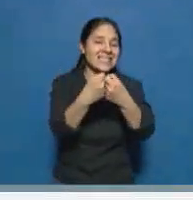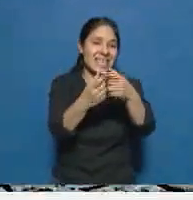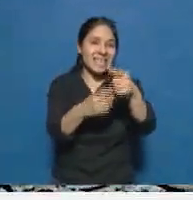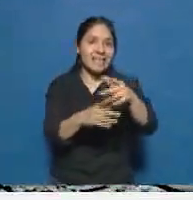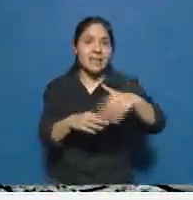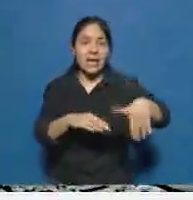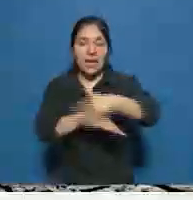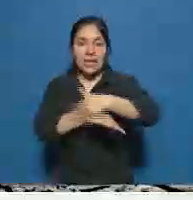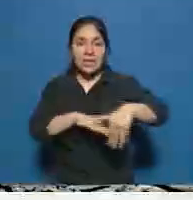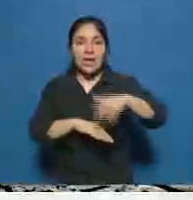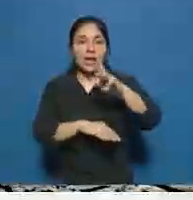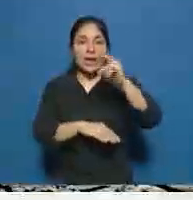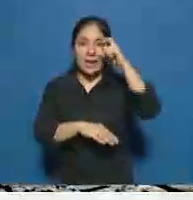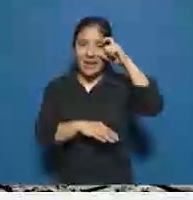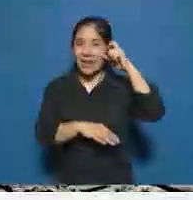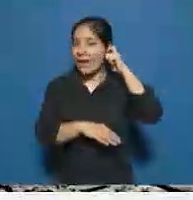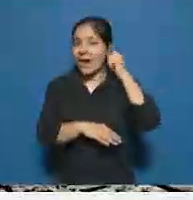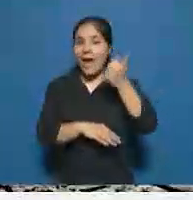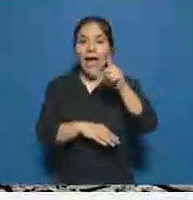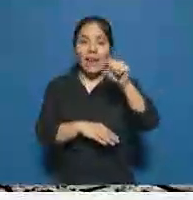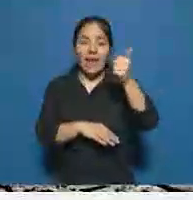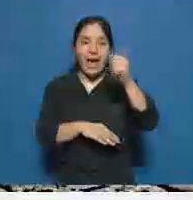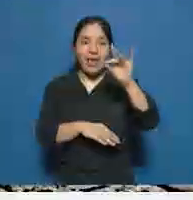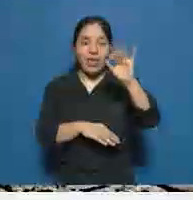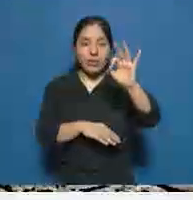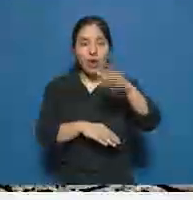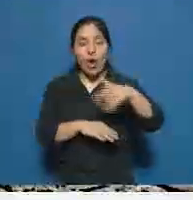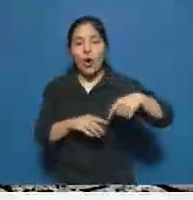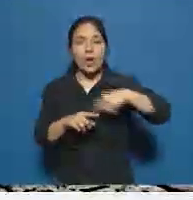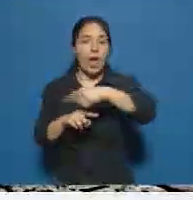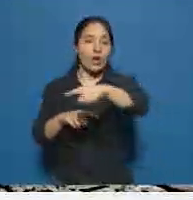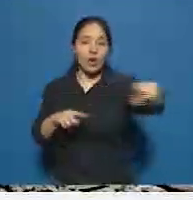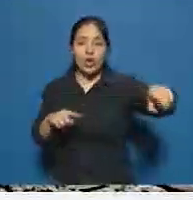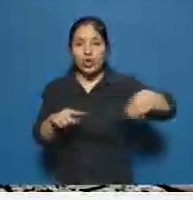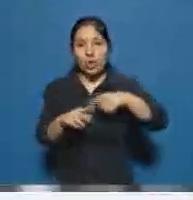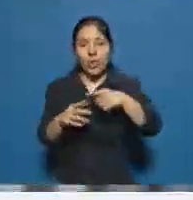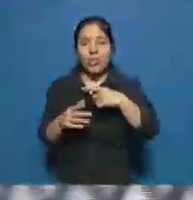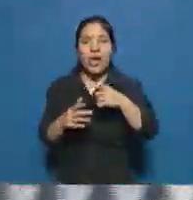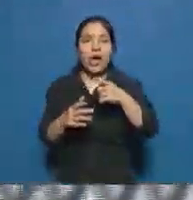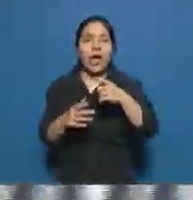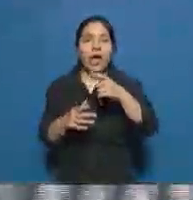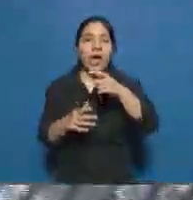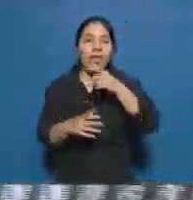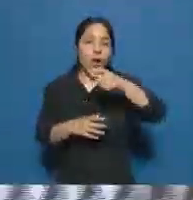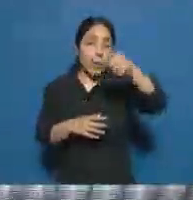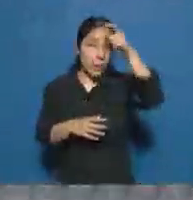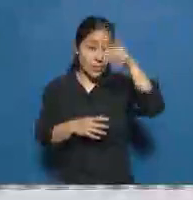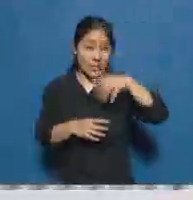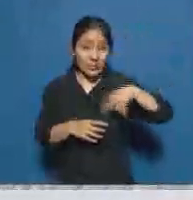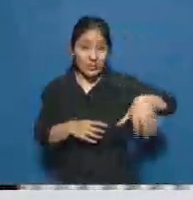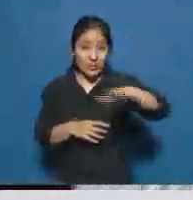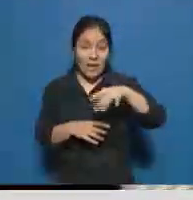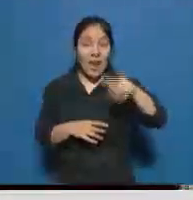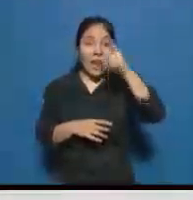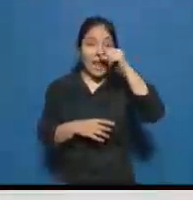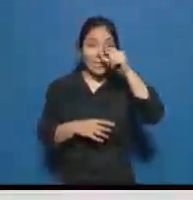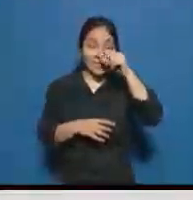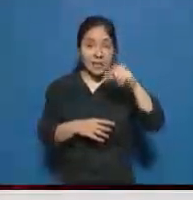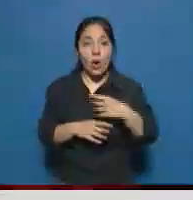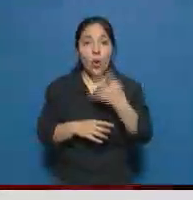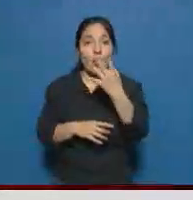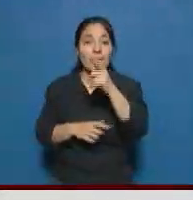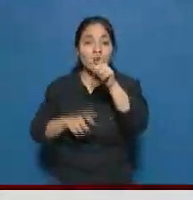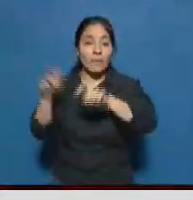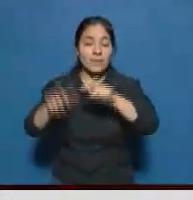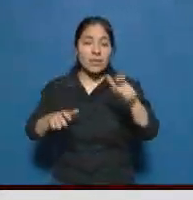calle Regalado Holguín frente a la rotonda de los bomberos. Esto es Las Heras. En el lugar se encontraban 4 personas